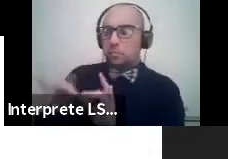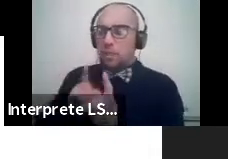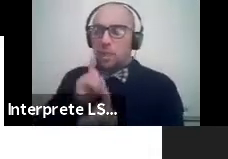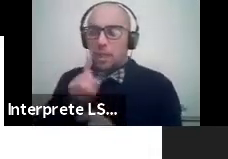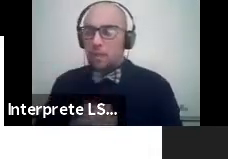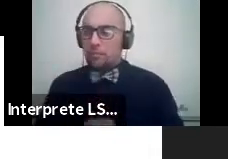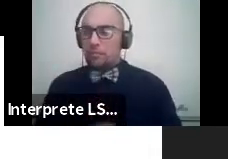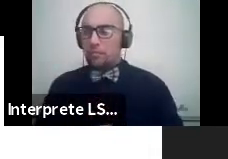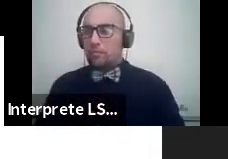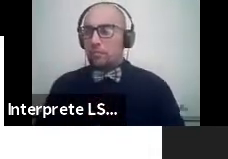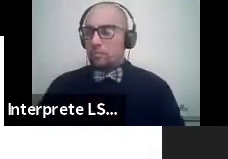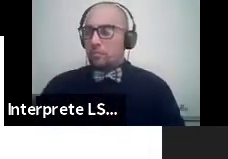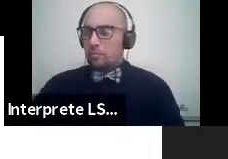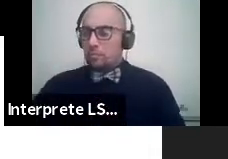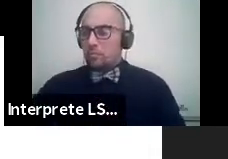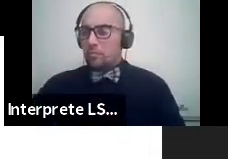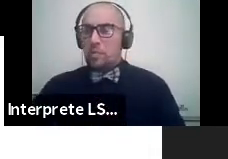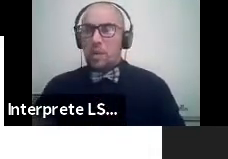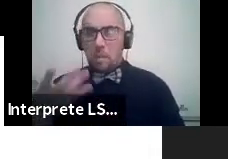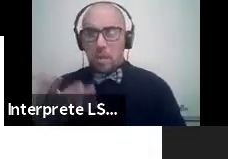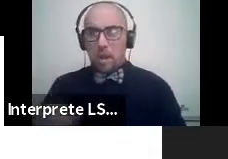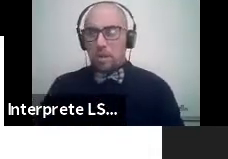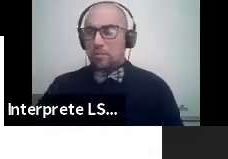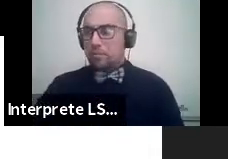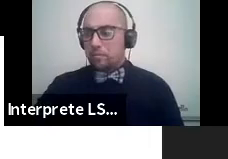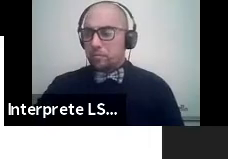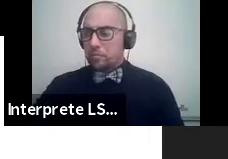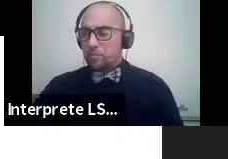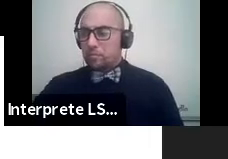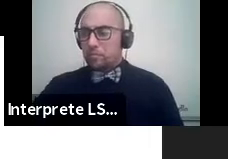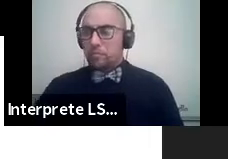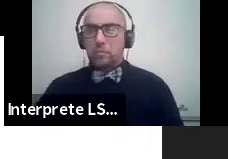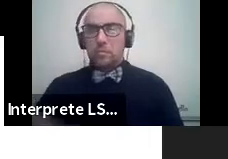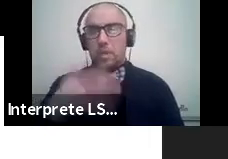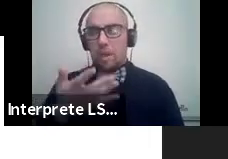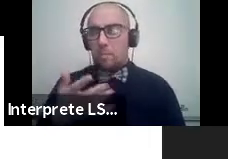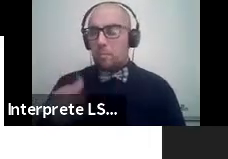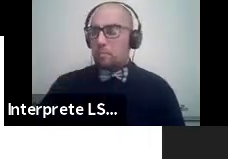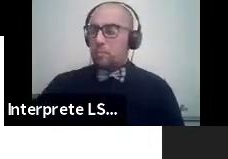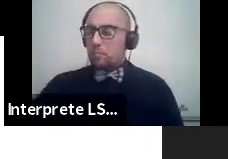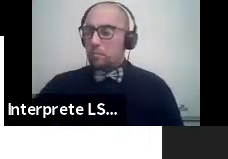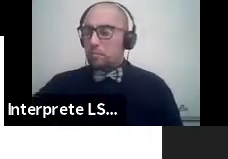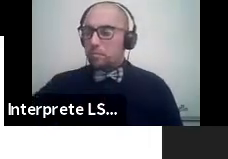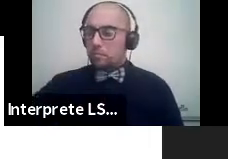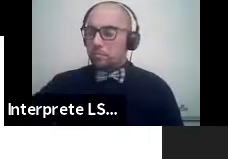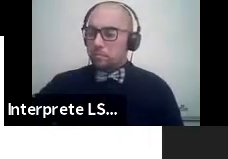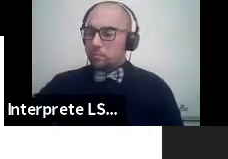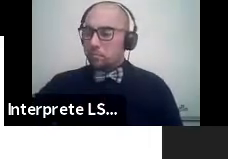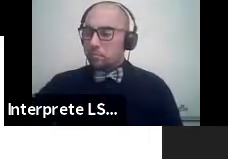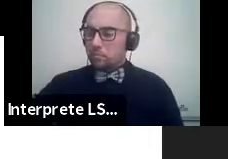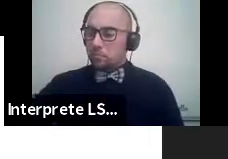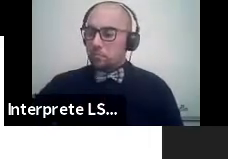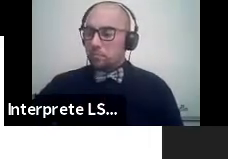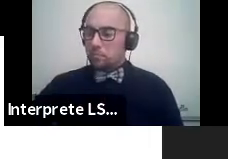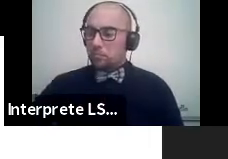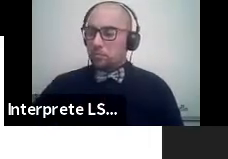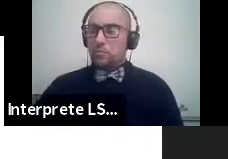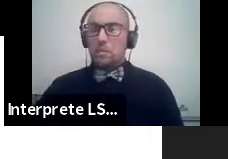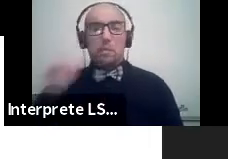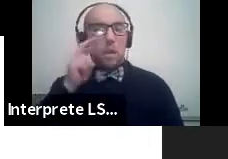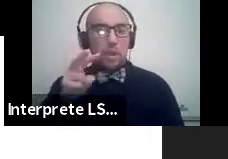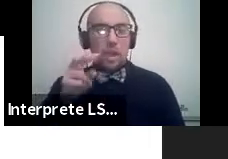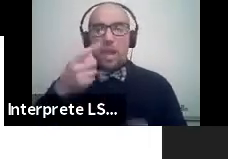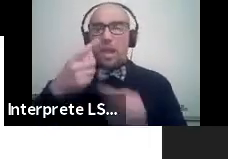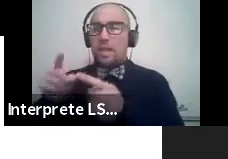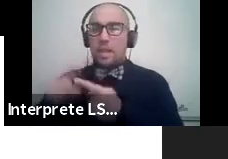manera de poder contar con mujeres que han hecho aportes a la ciencia en distintas épocas, en distintas culturas